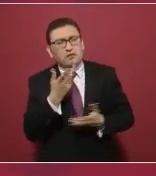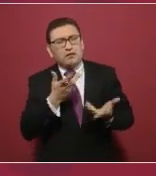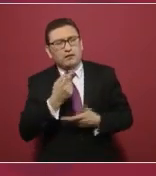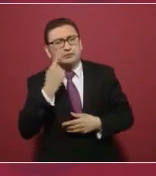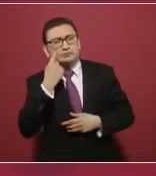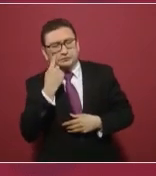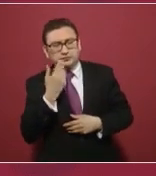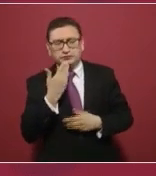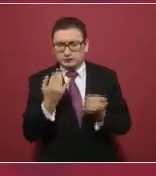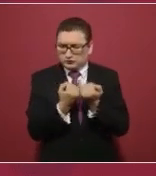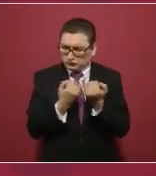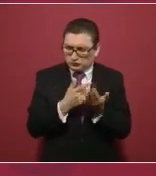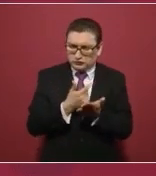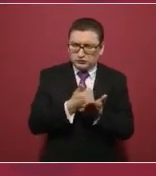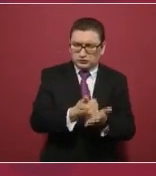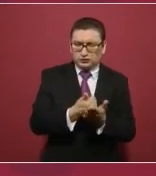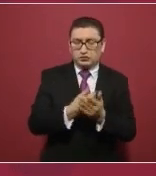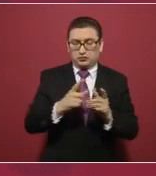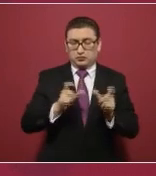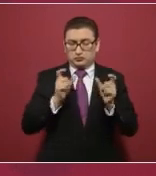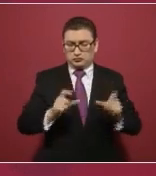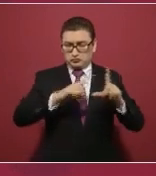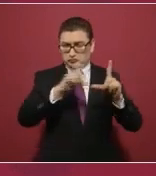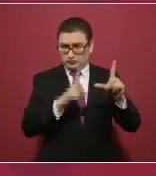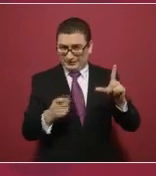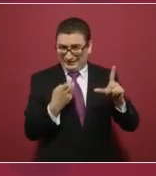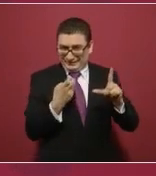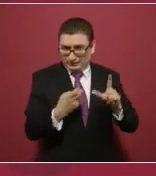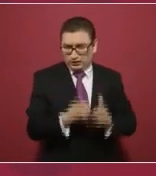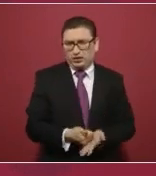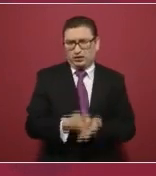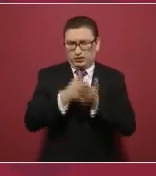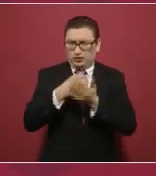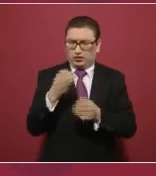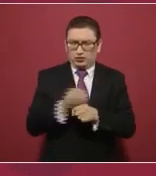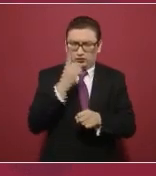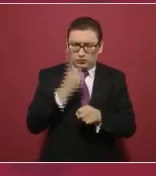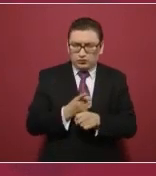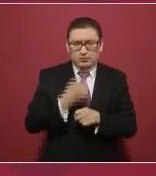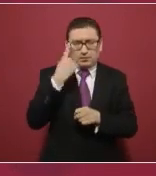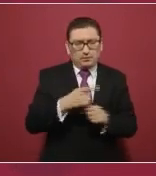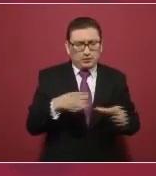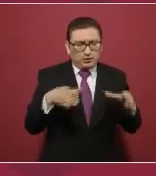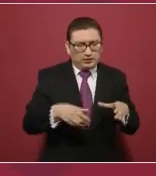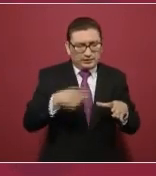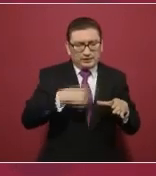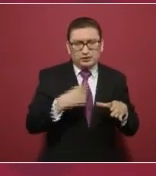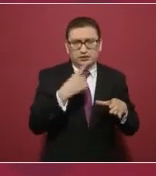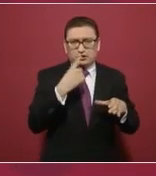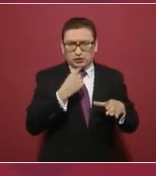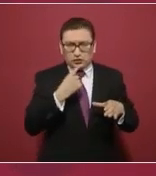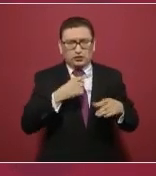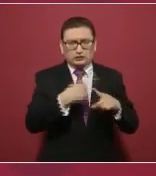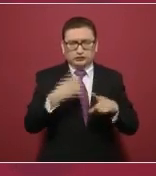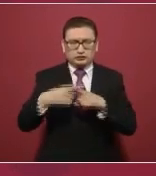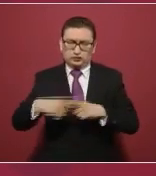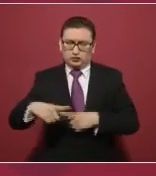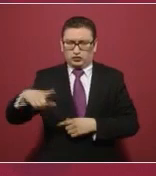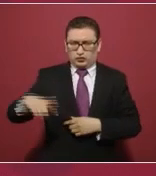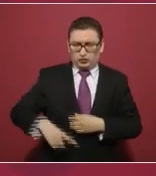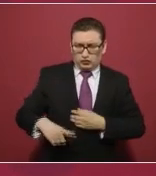Guardia Nacional representa una oportunidad para construir una corporación que haga compatible la obligación que tiene el Estado de proveer